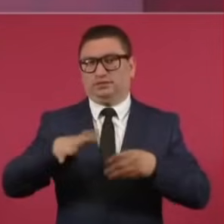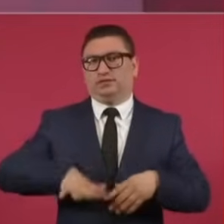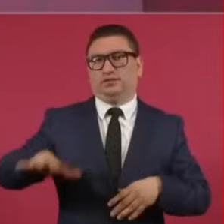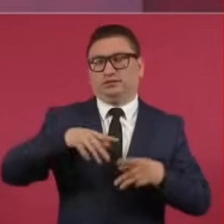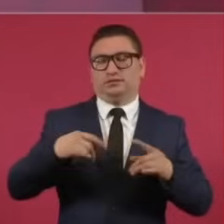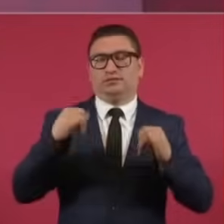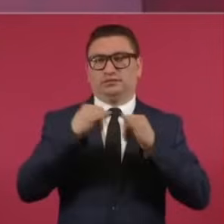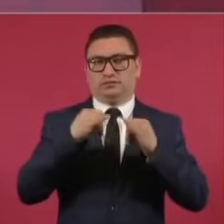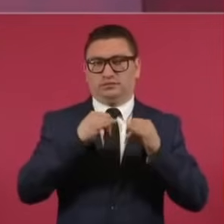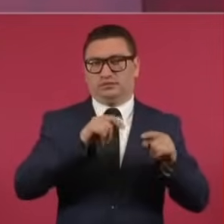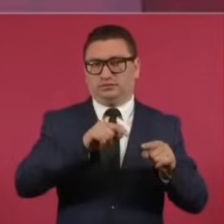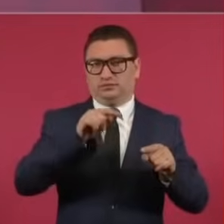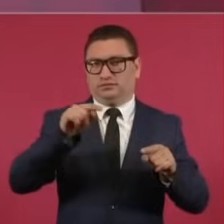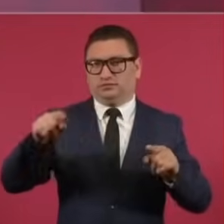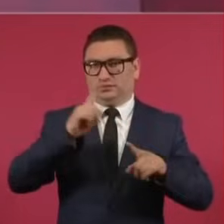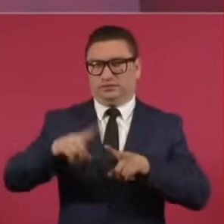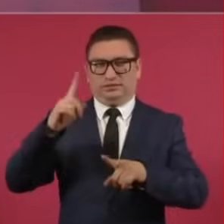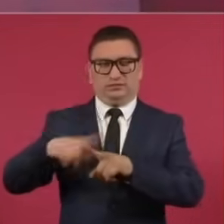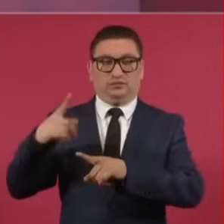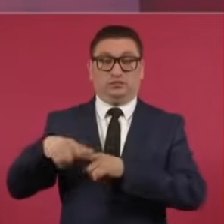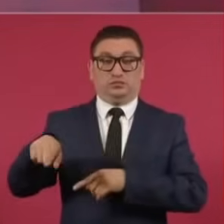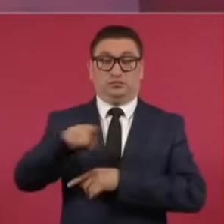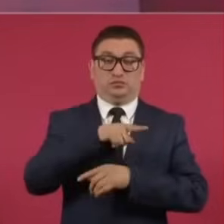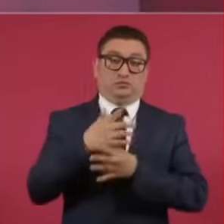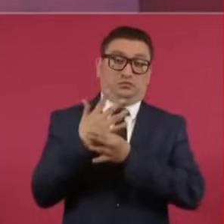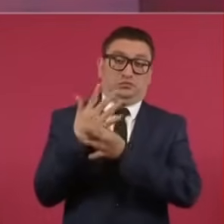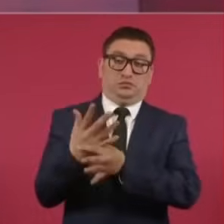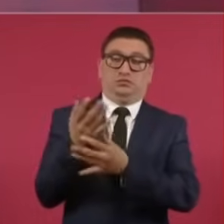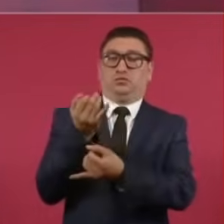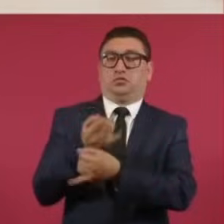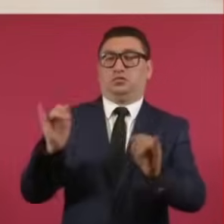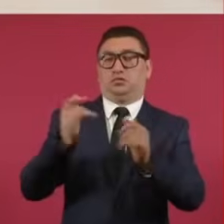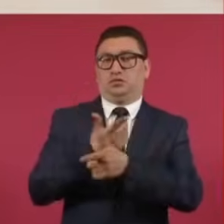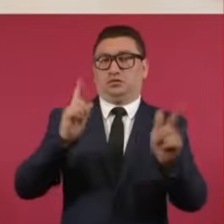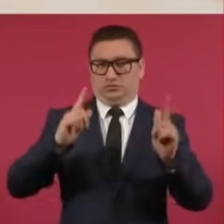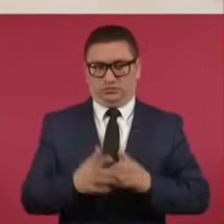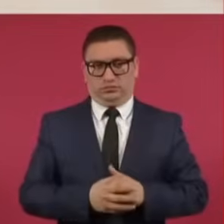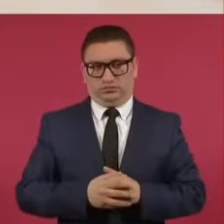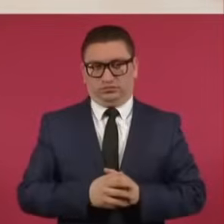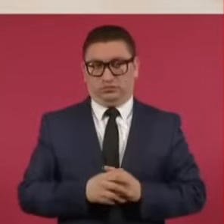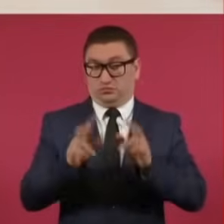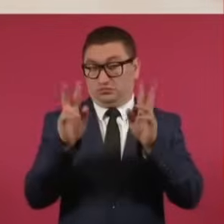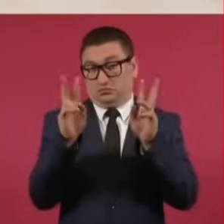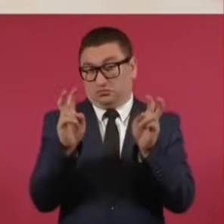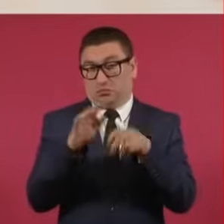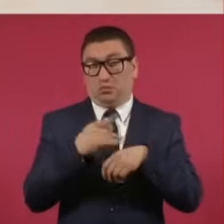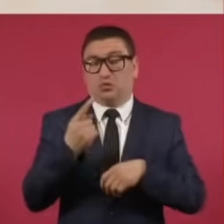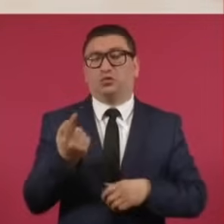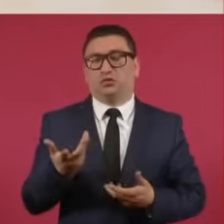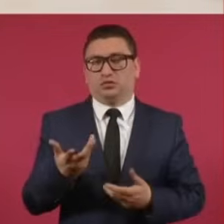todos esos organismos supuestamente autónomos. Y es supuestamente autónomo porque